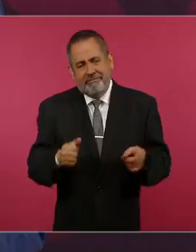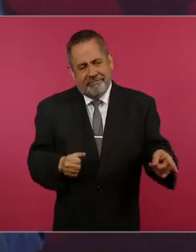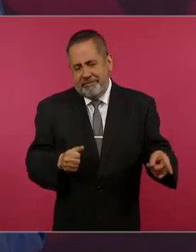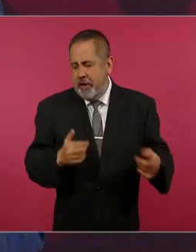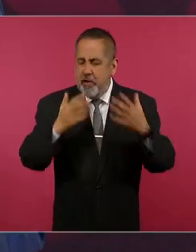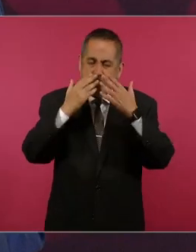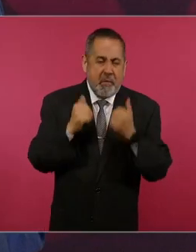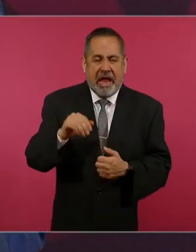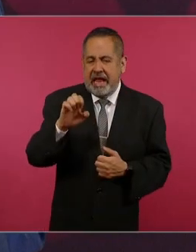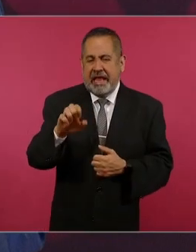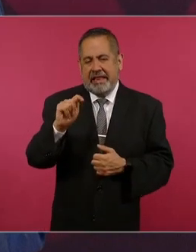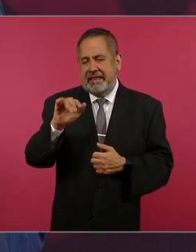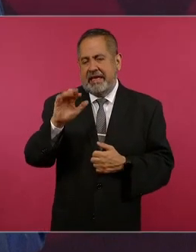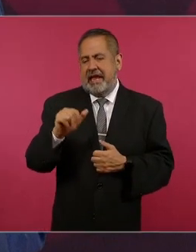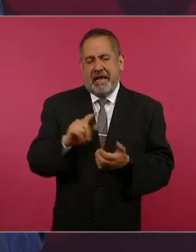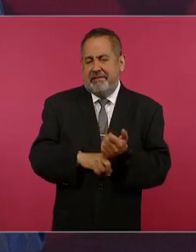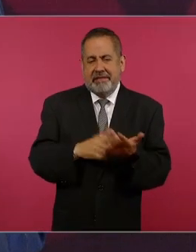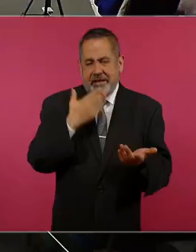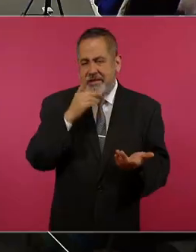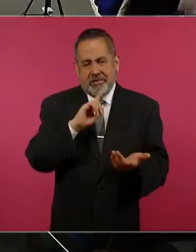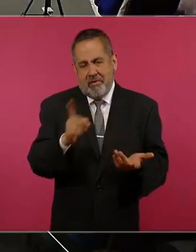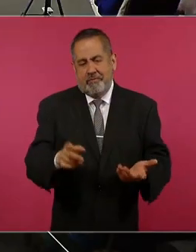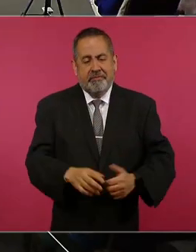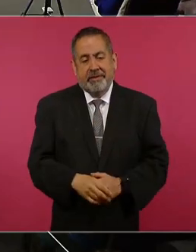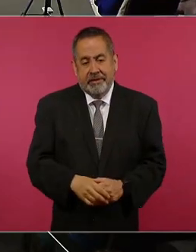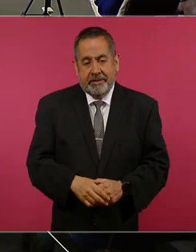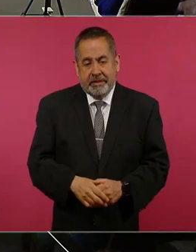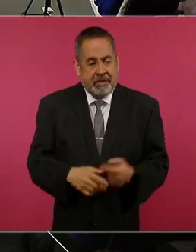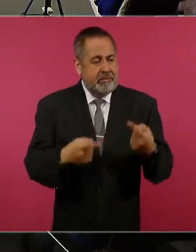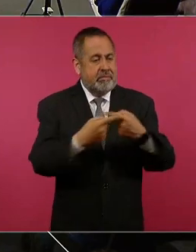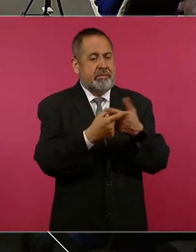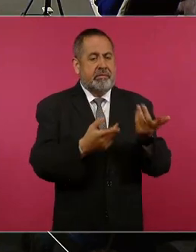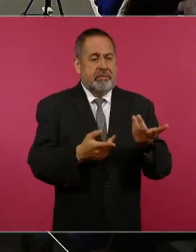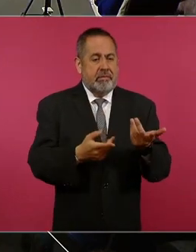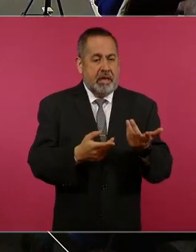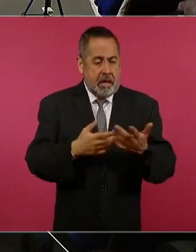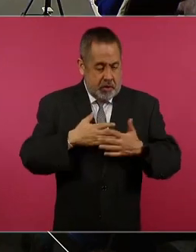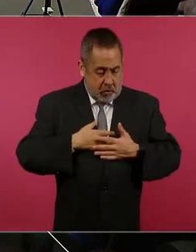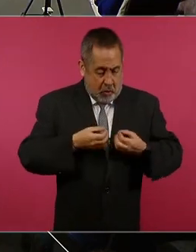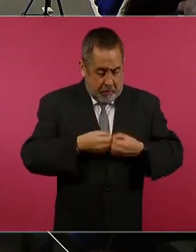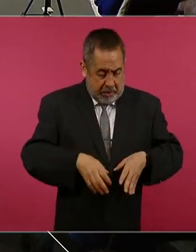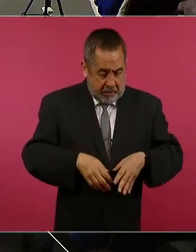hay un conflicto de intereses.